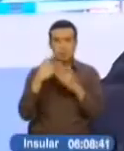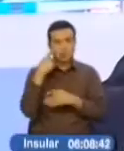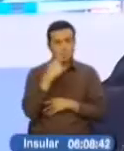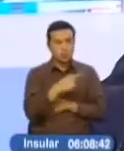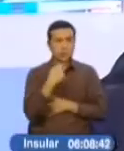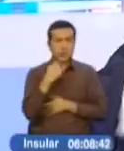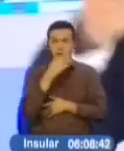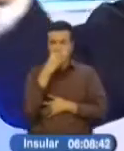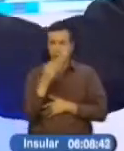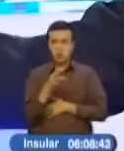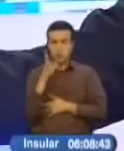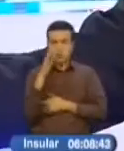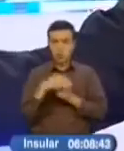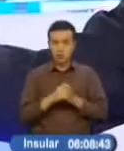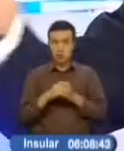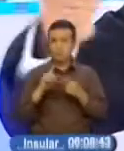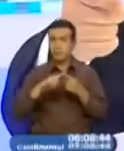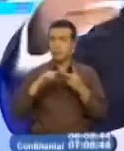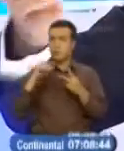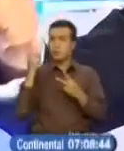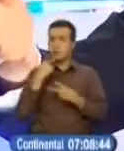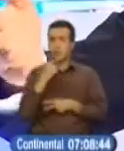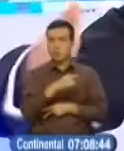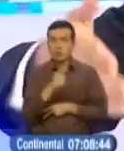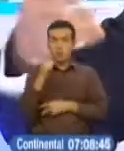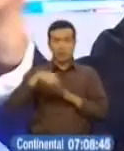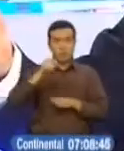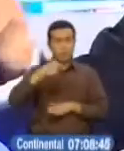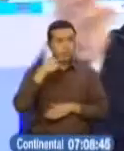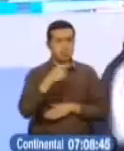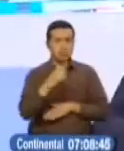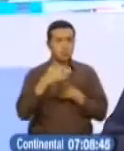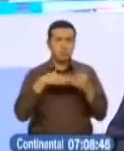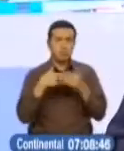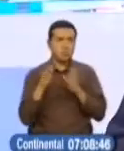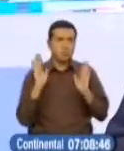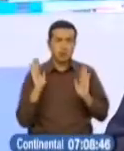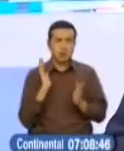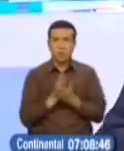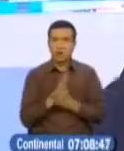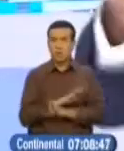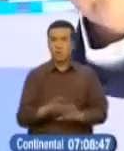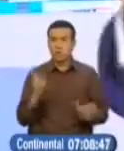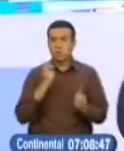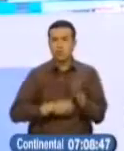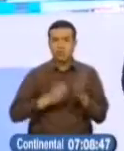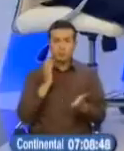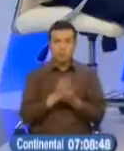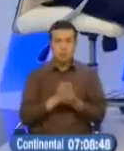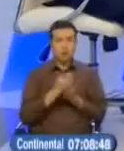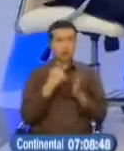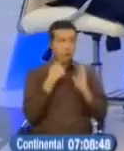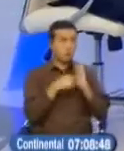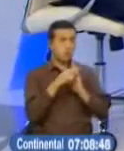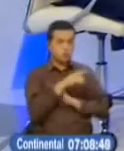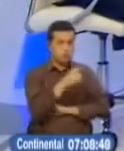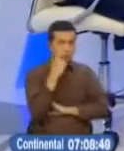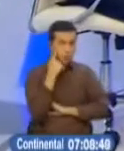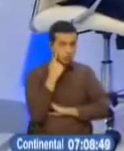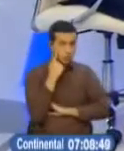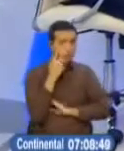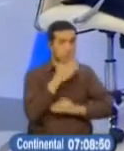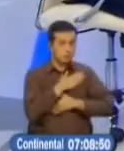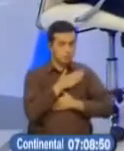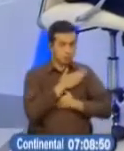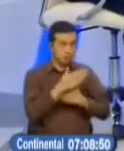dicen que no ha sido cierto. Okay. Dicen los otros operadores que no ha sido cierto. Van los jueces, dicen eso no importa, y se tumban la multa. O tenemos el caso, mira, Carlos, ahora que estás, y te